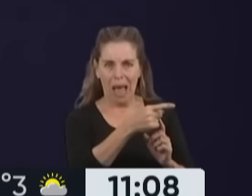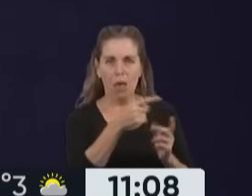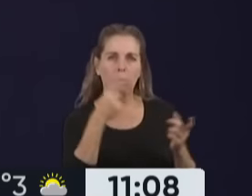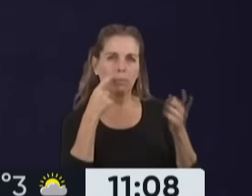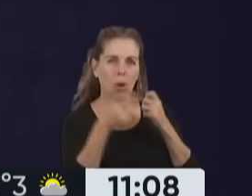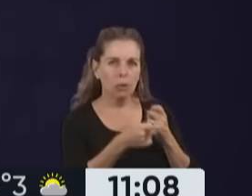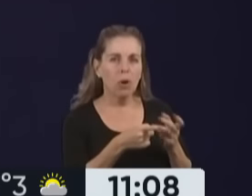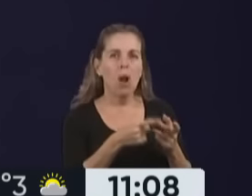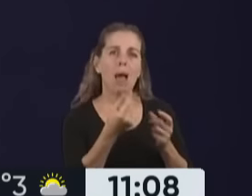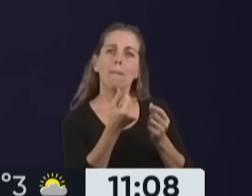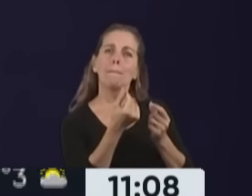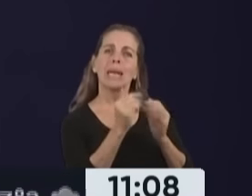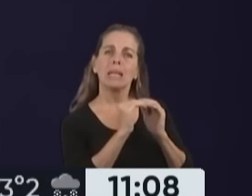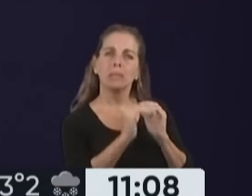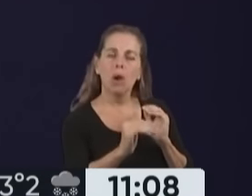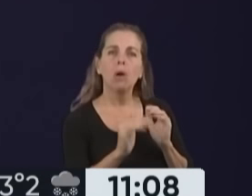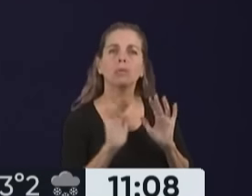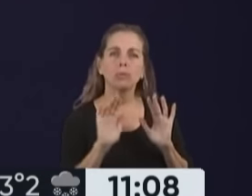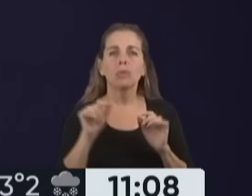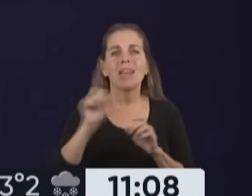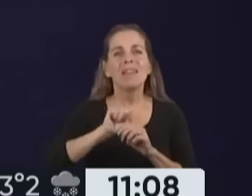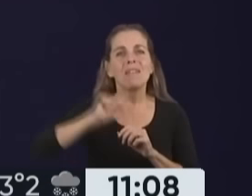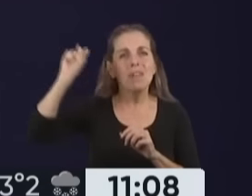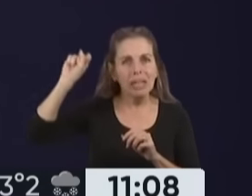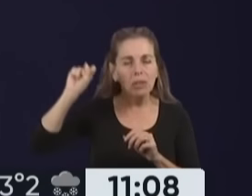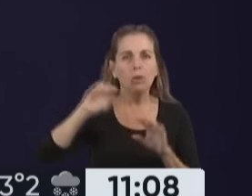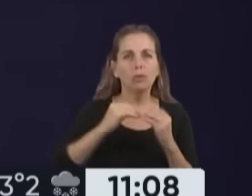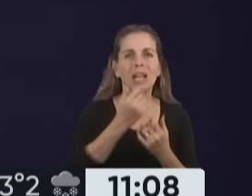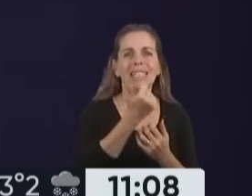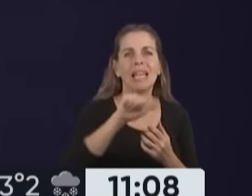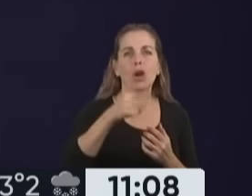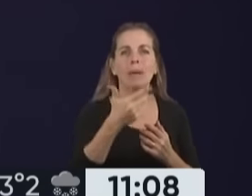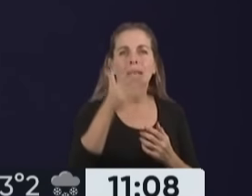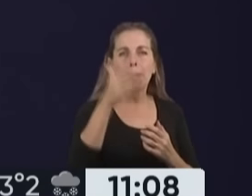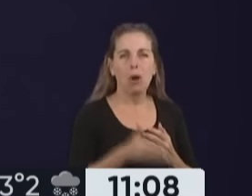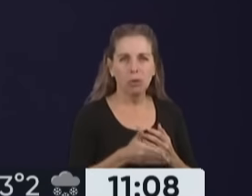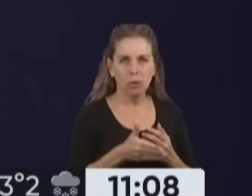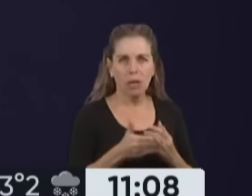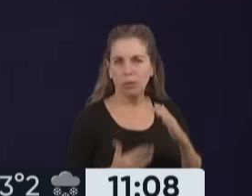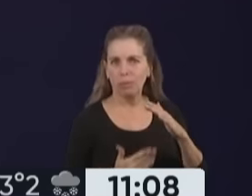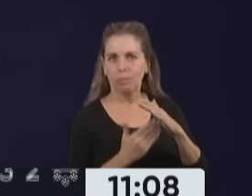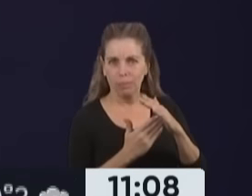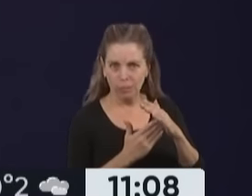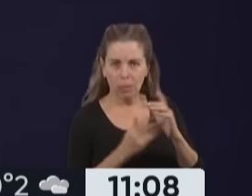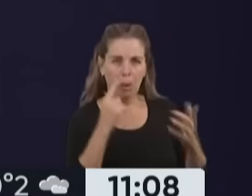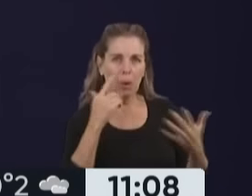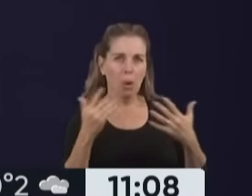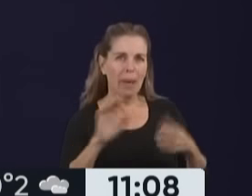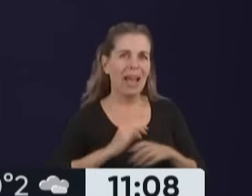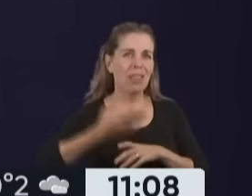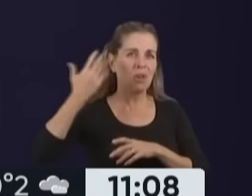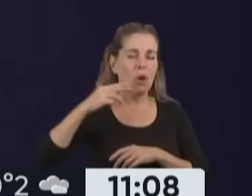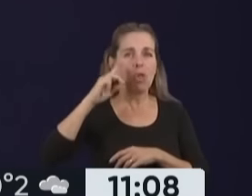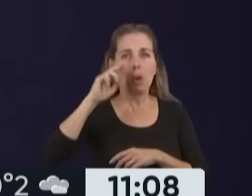precios estacionales. Esta inflación núcleo fue del 6,3%, que es el dato más bajo desde enero de